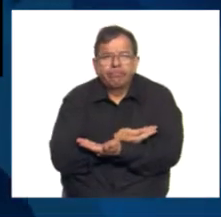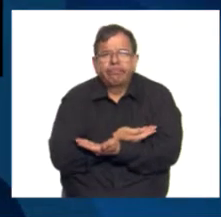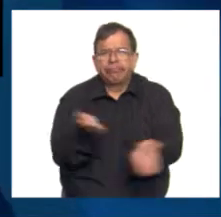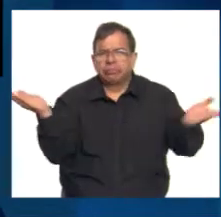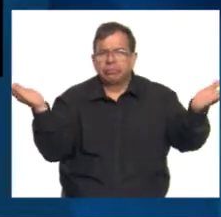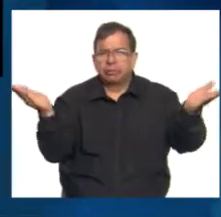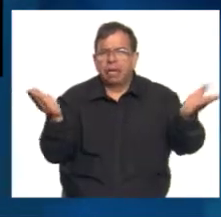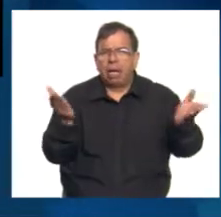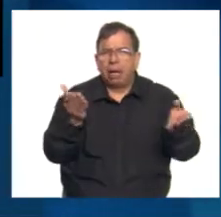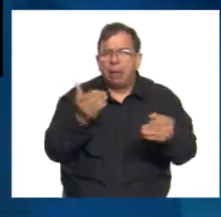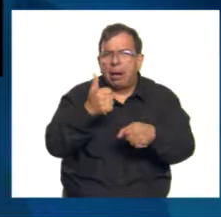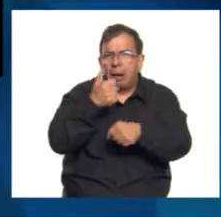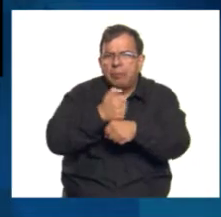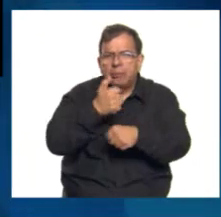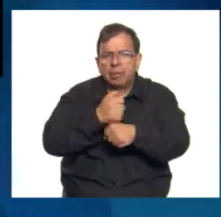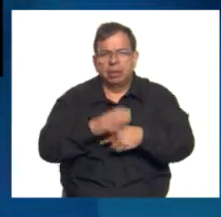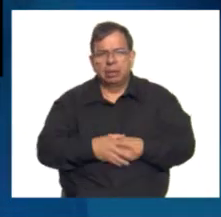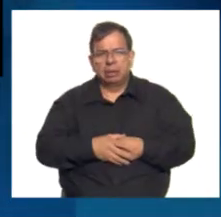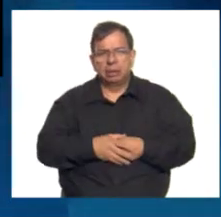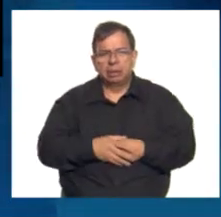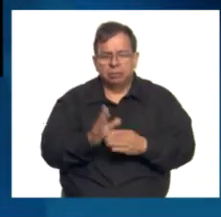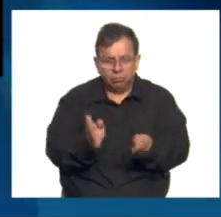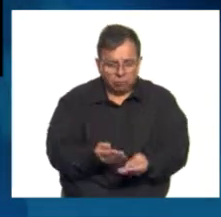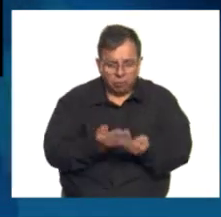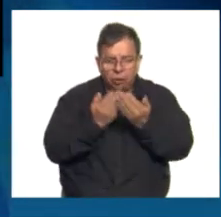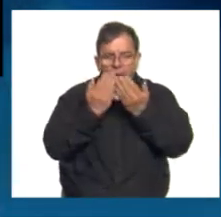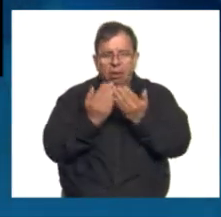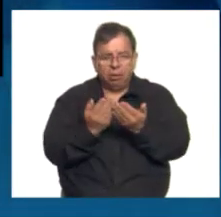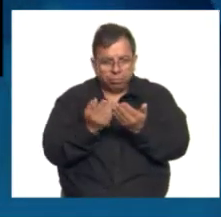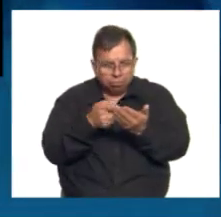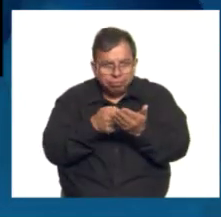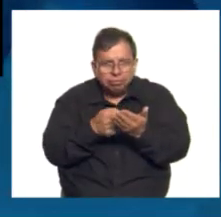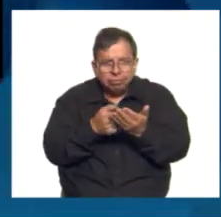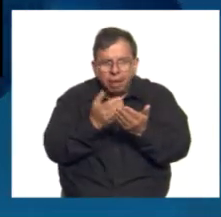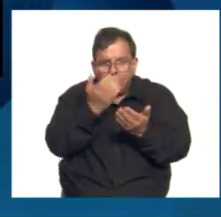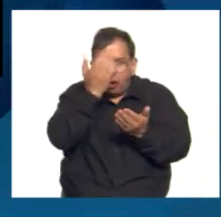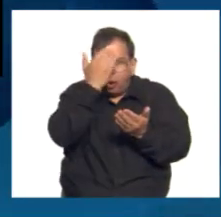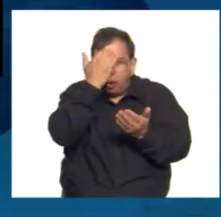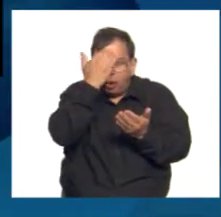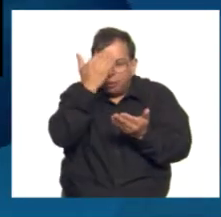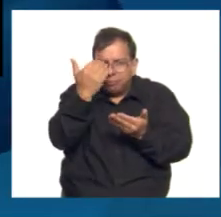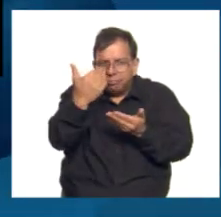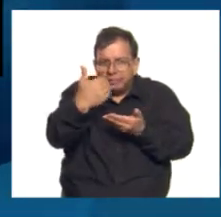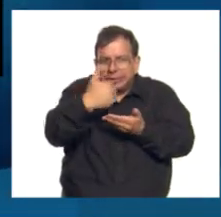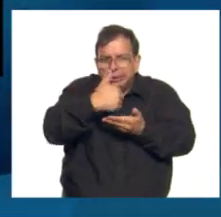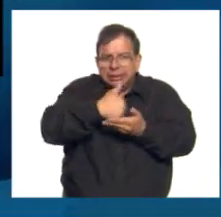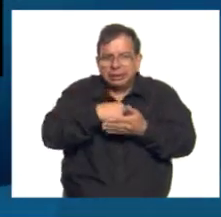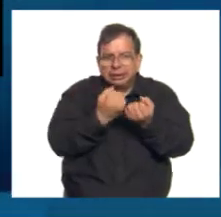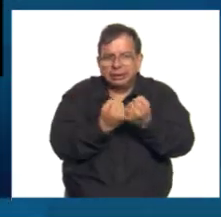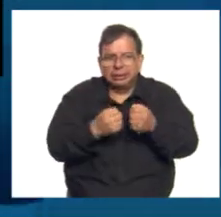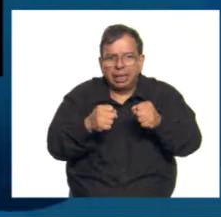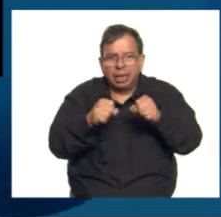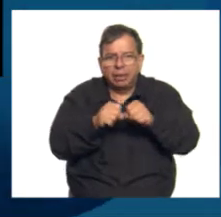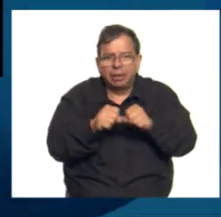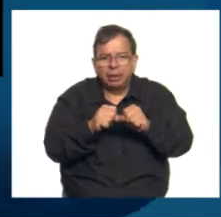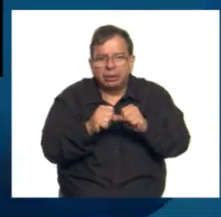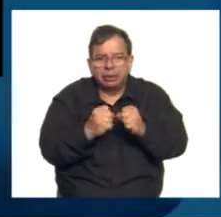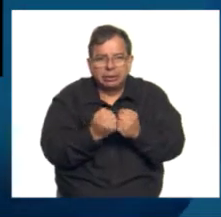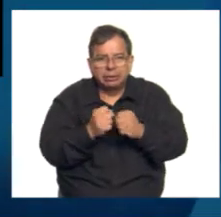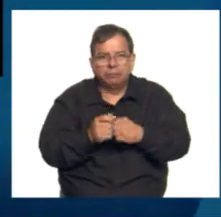niños de primaria. En sus manos tenían la fuente del conocimiento que llegaba hasta su propio salón de clases.